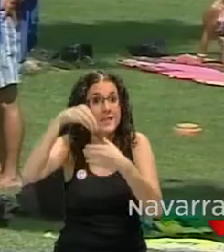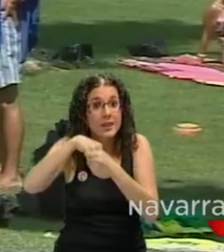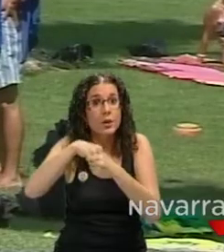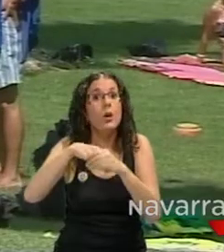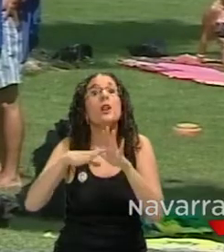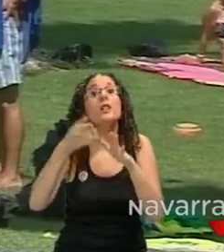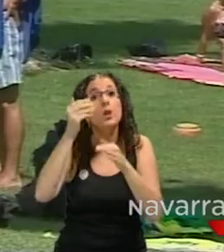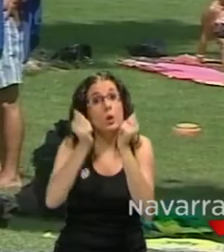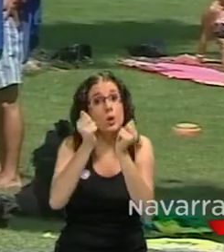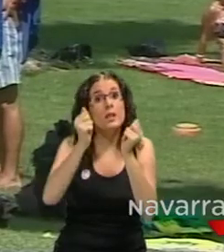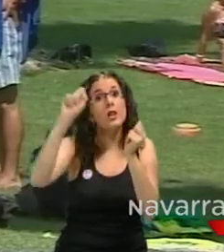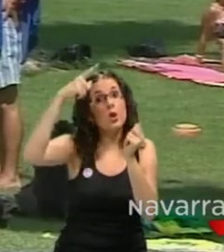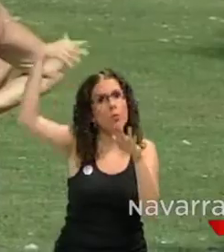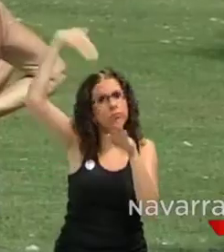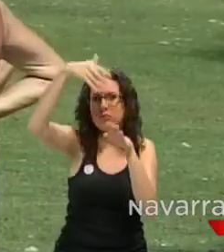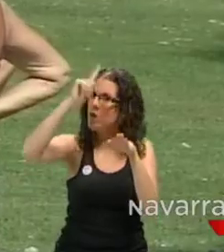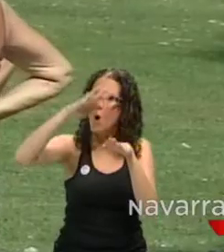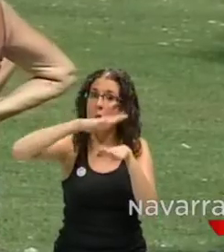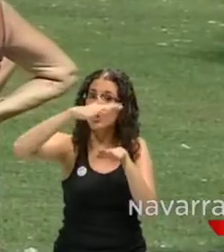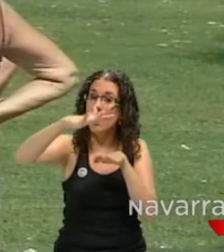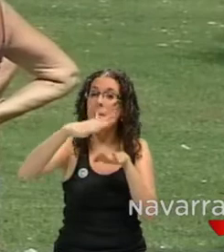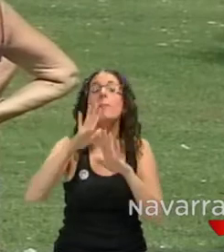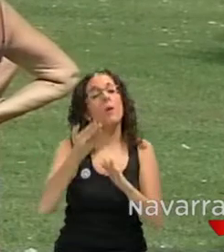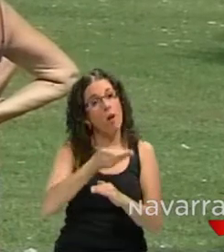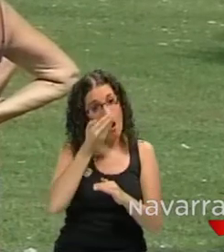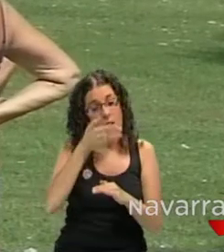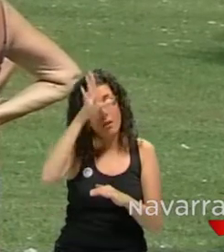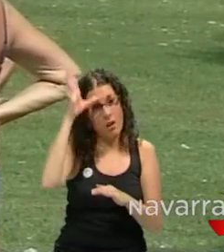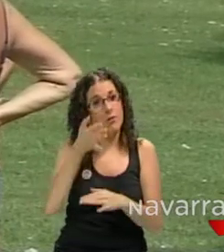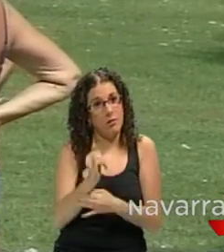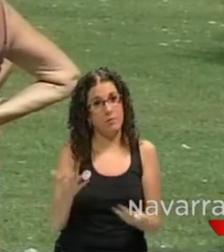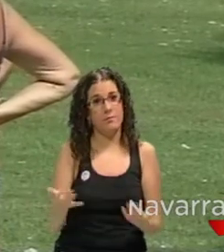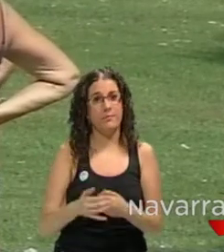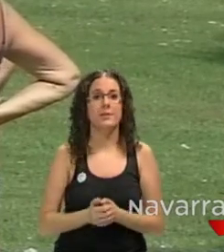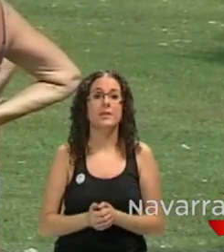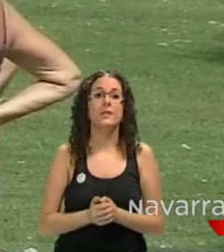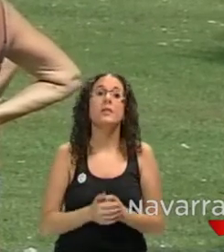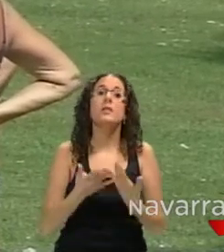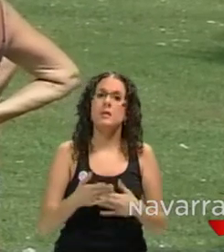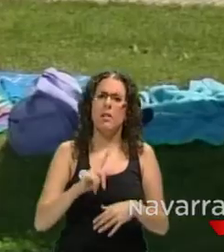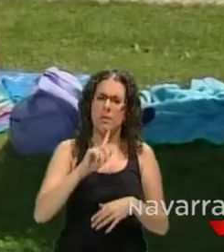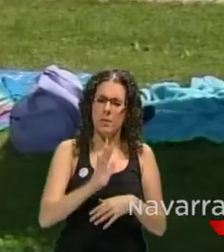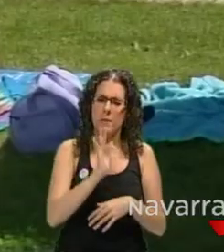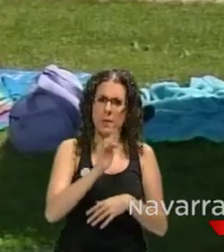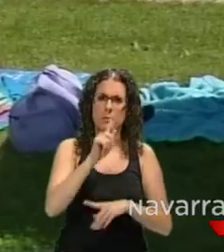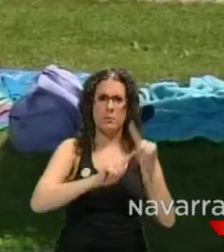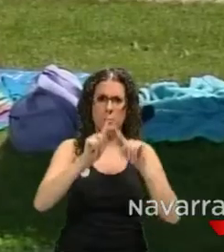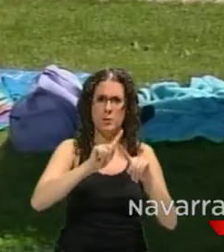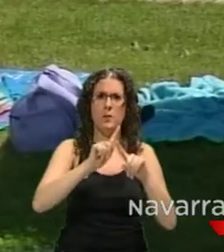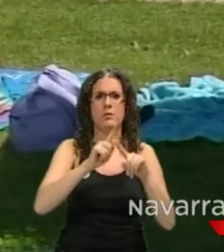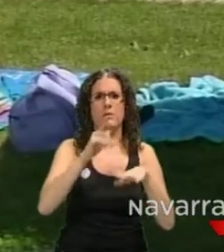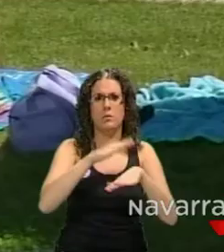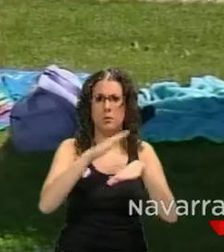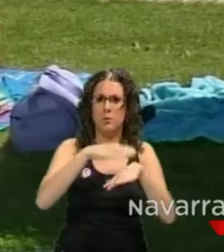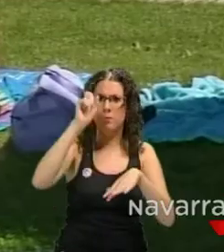Por último, existe un proceso de aclimatación al calor por parte de nuestro organismo que puede durar hasta una semana, con el que somos capaces de generar mayores